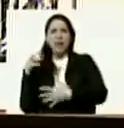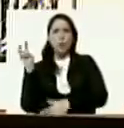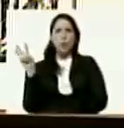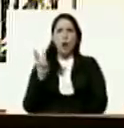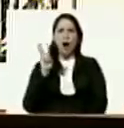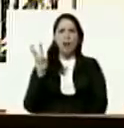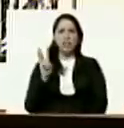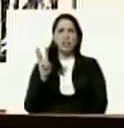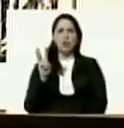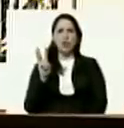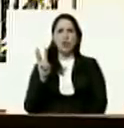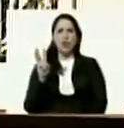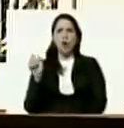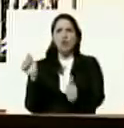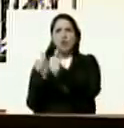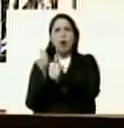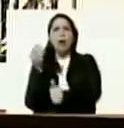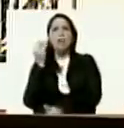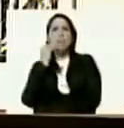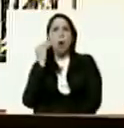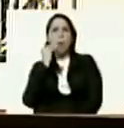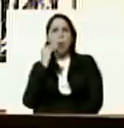con el bobolombo mayor.